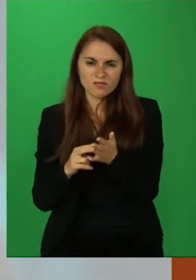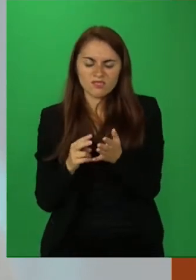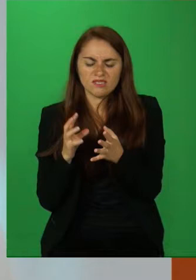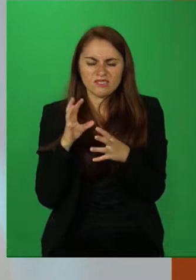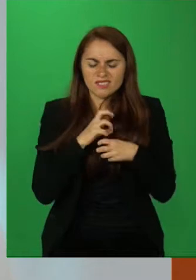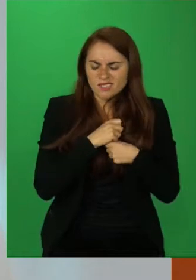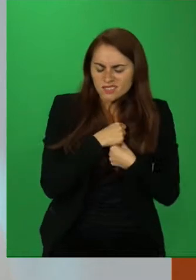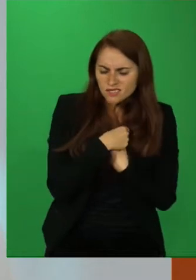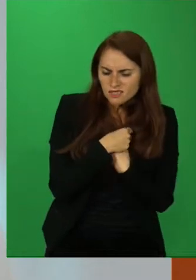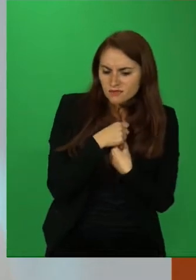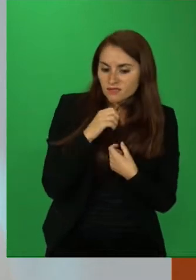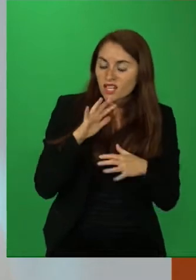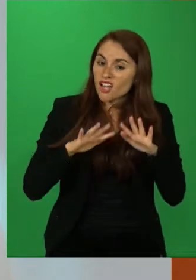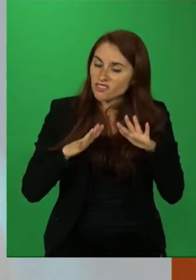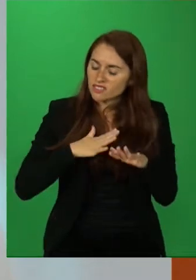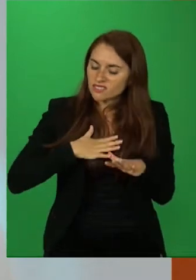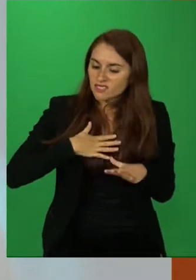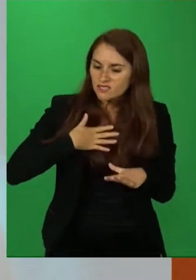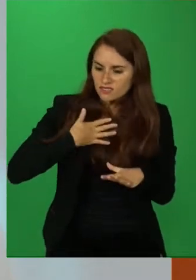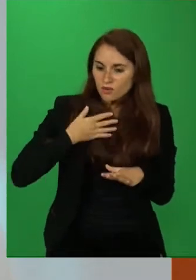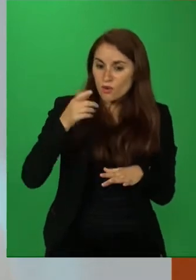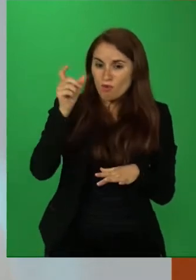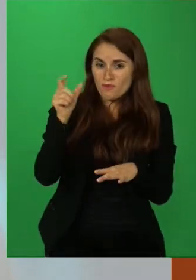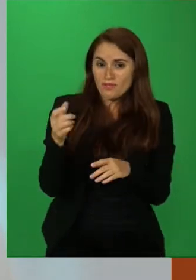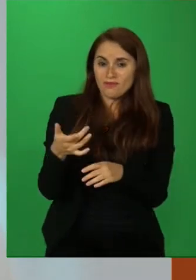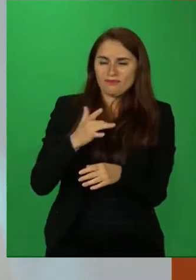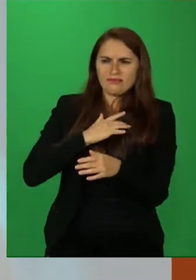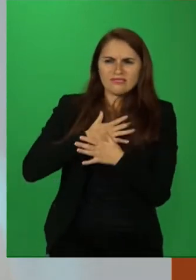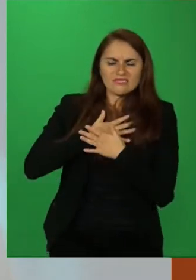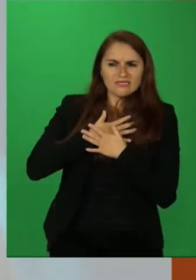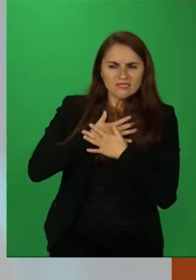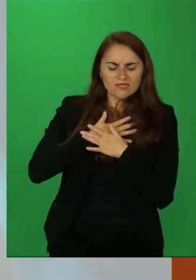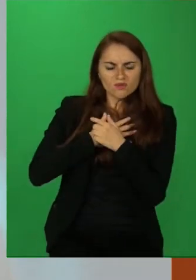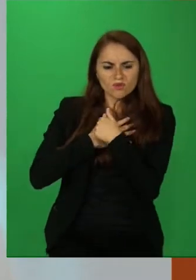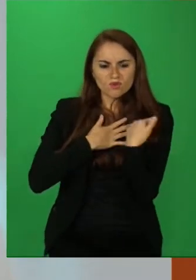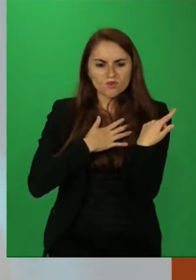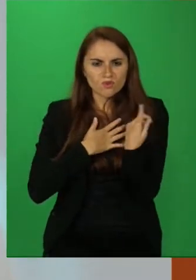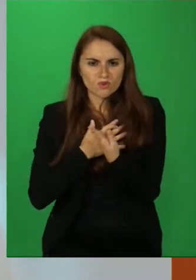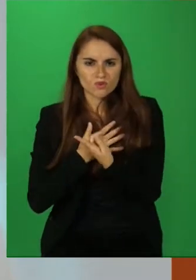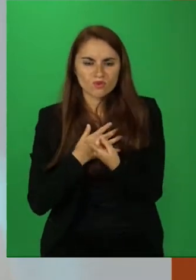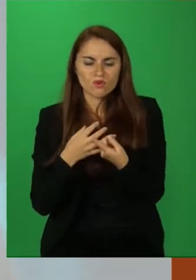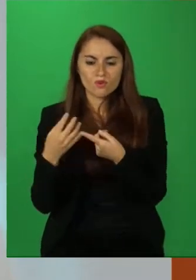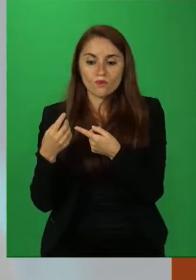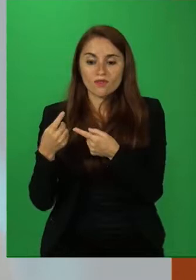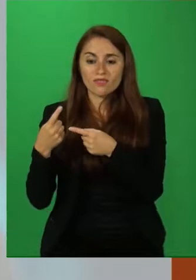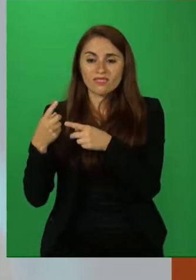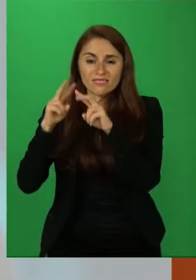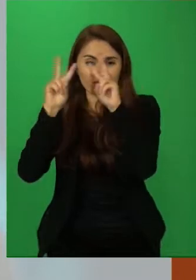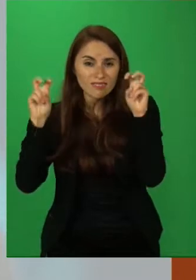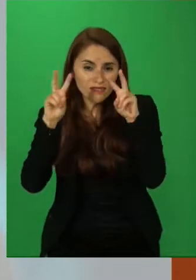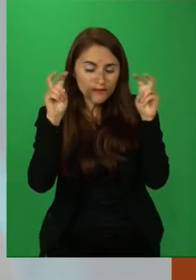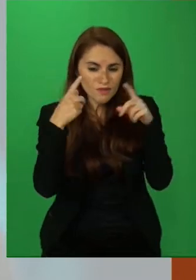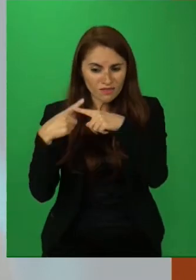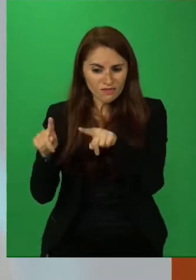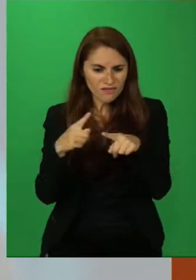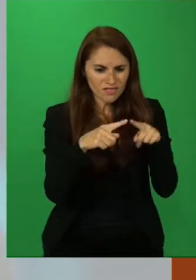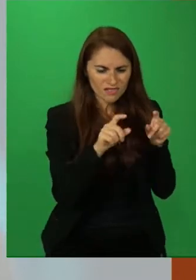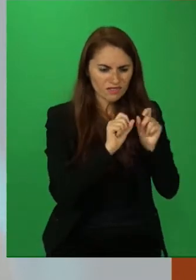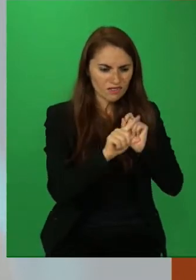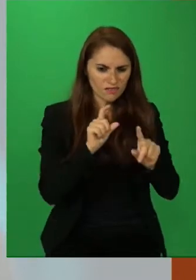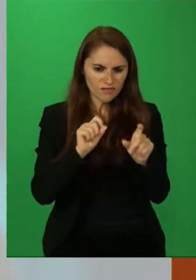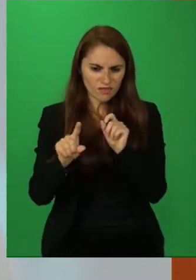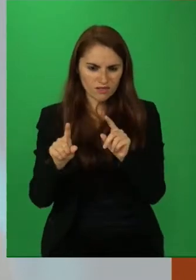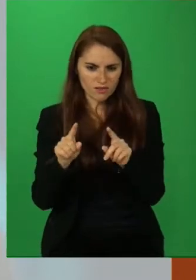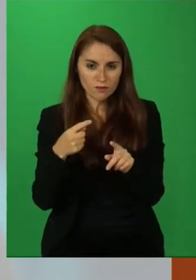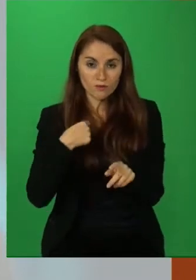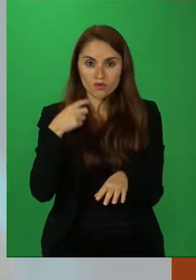a veces sentimos o nos hacen sentir que defendemos causas diferentes. Pero para mí veo cosas